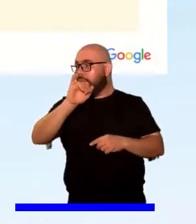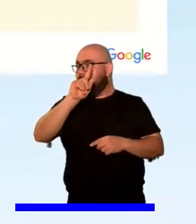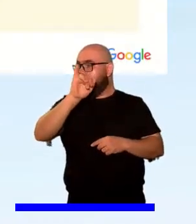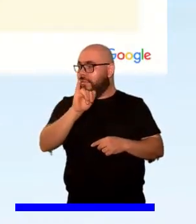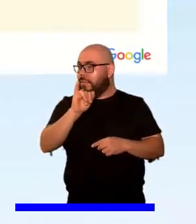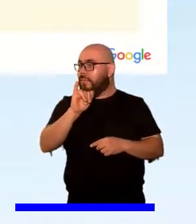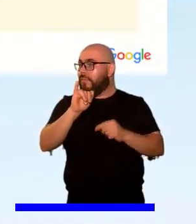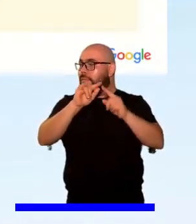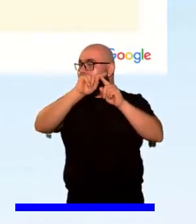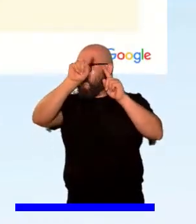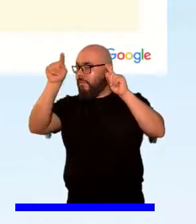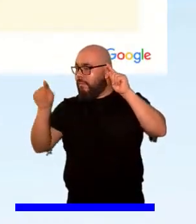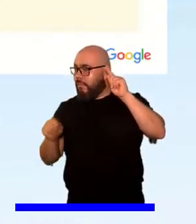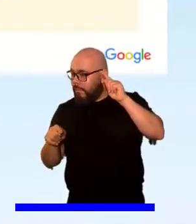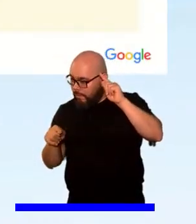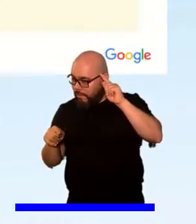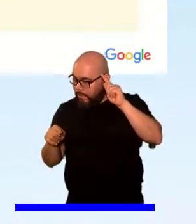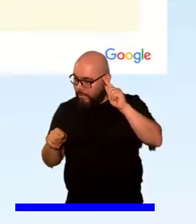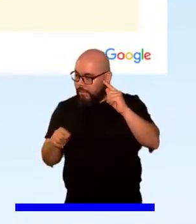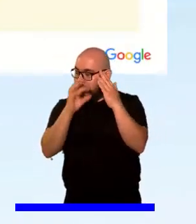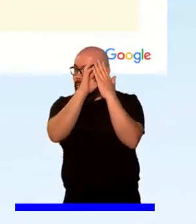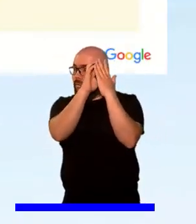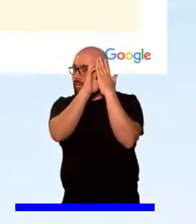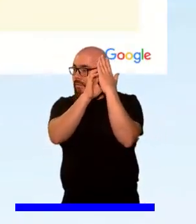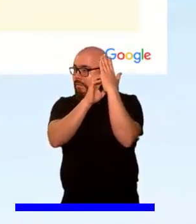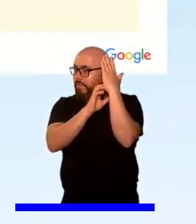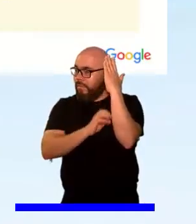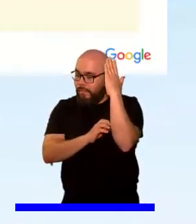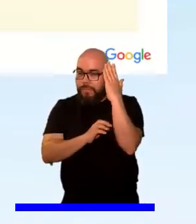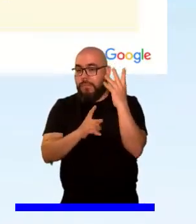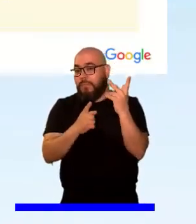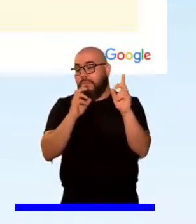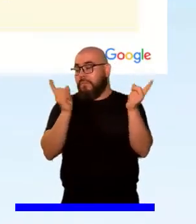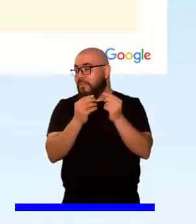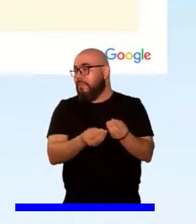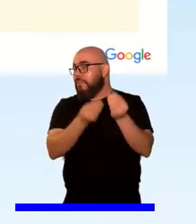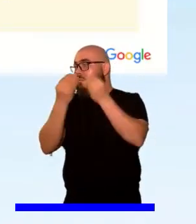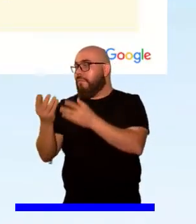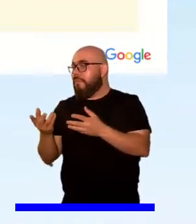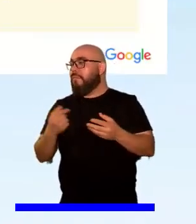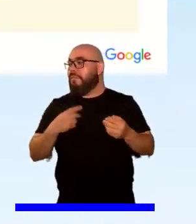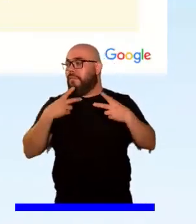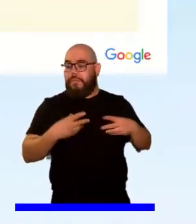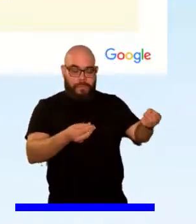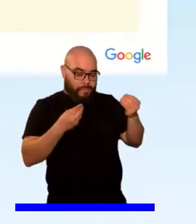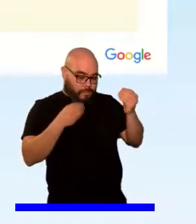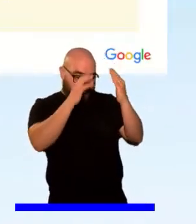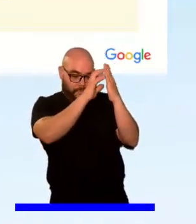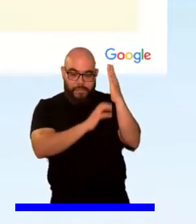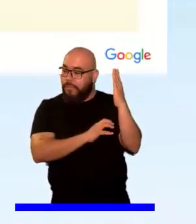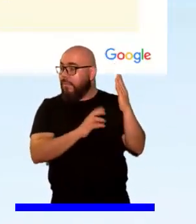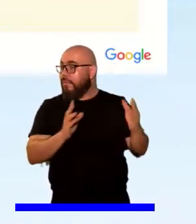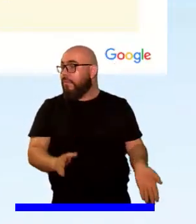investigar de esa persona, va a generar un guión, va a entregar ese resultado y se lo va a pasar a un guionista. Ese agente genera un